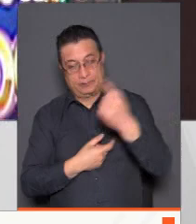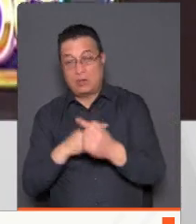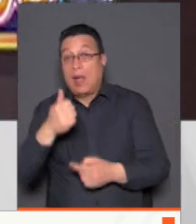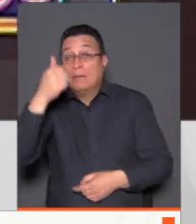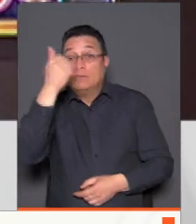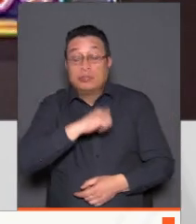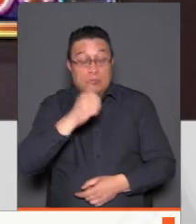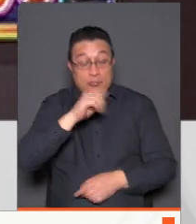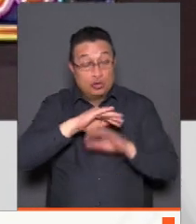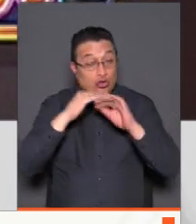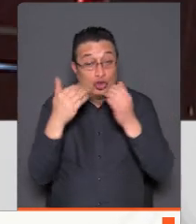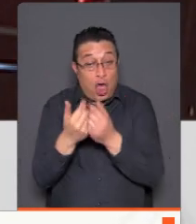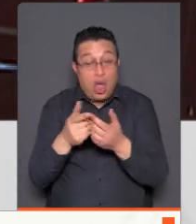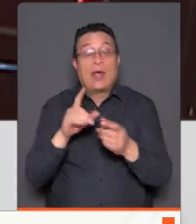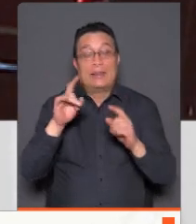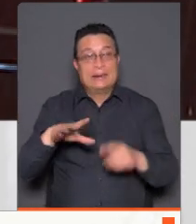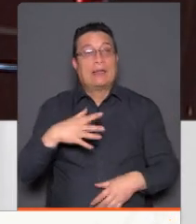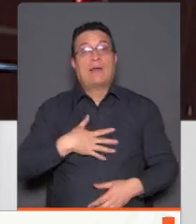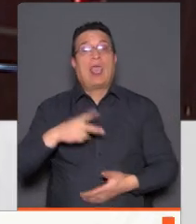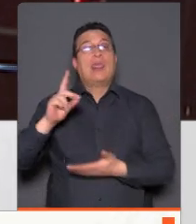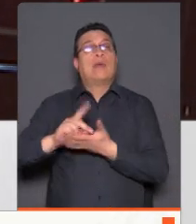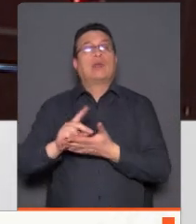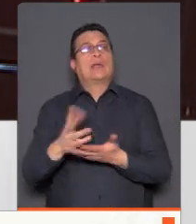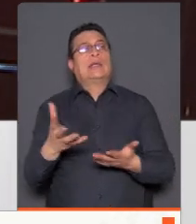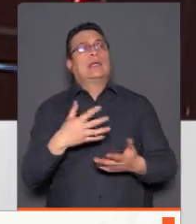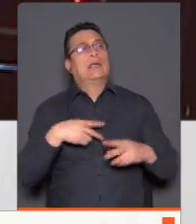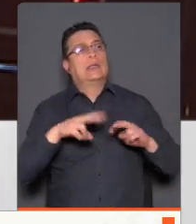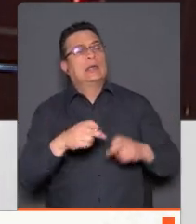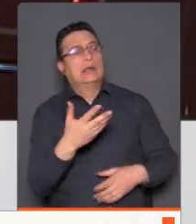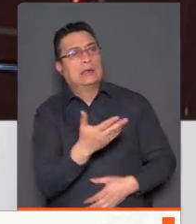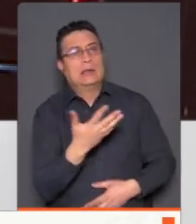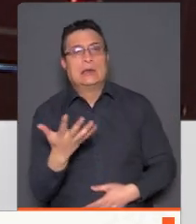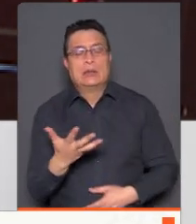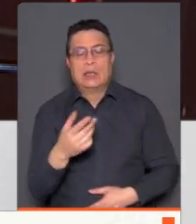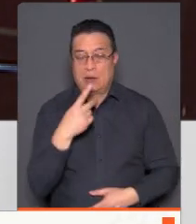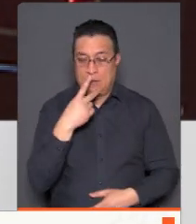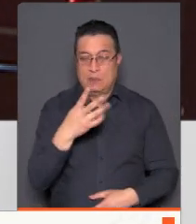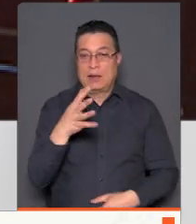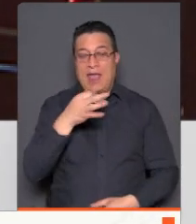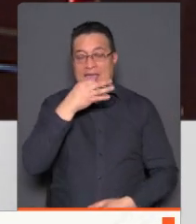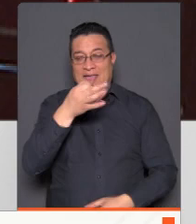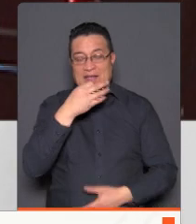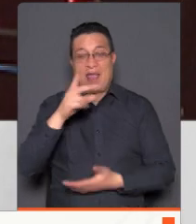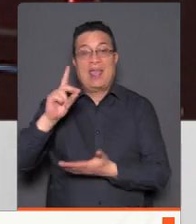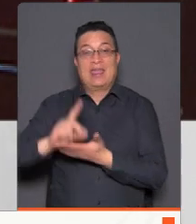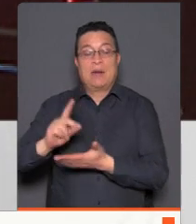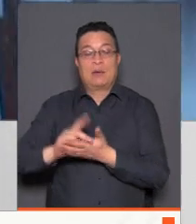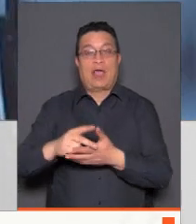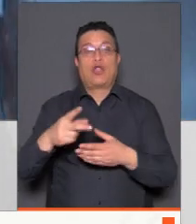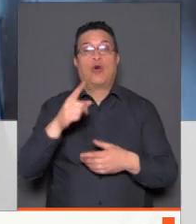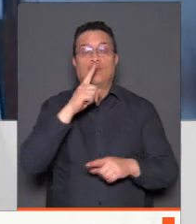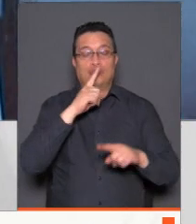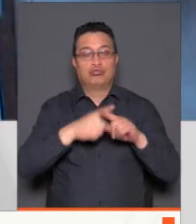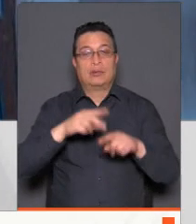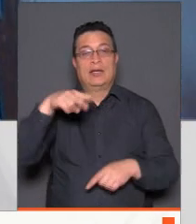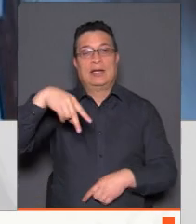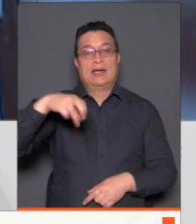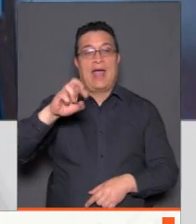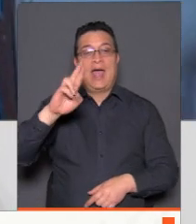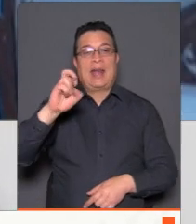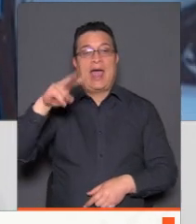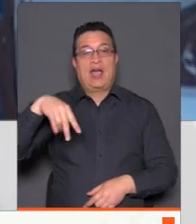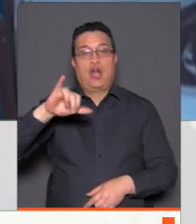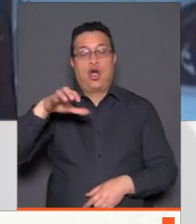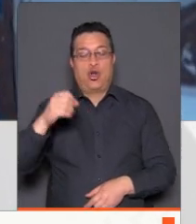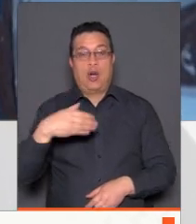confidencial, quieren saber los diputados qué es lo que se está investigando. Pasemos a revisar lo que dijo el diputado Naranjo, presidente de la Comisión de Hacienda